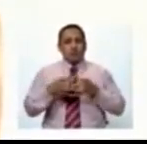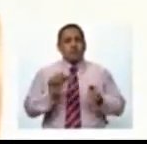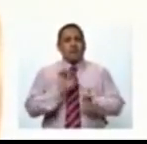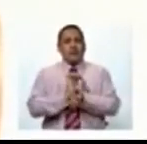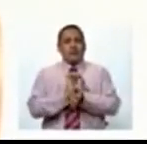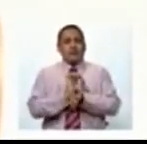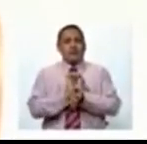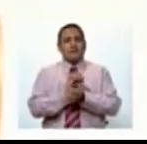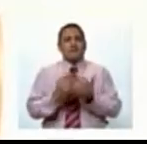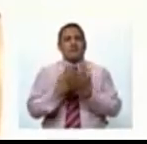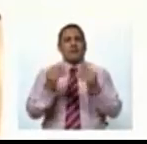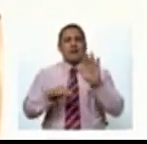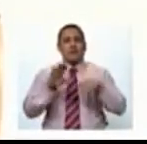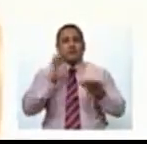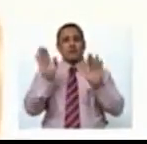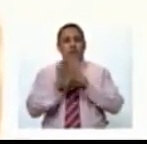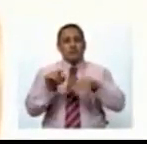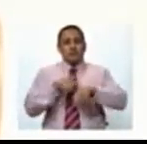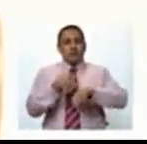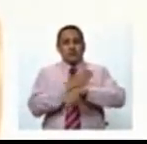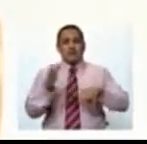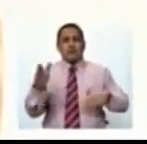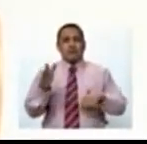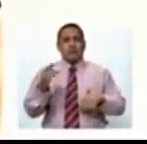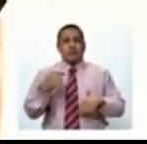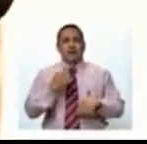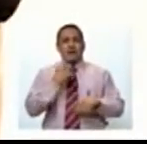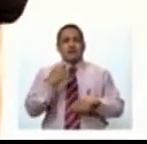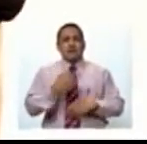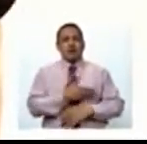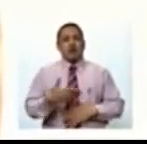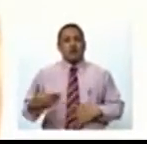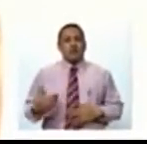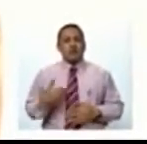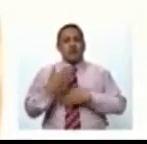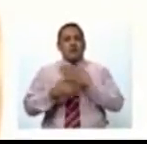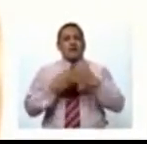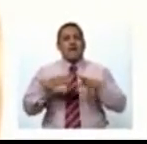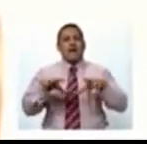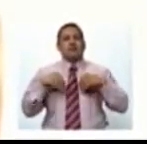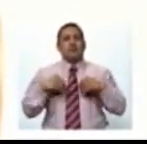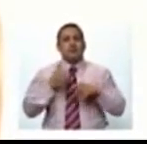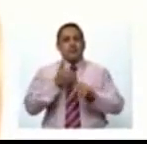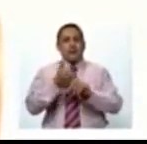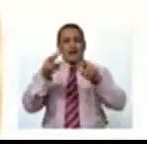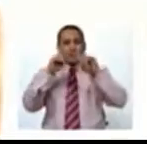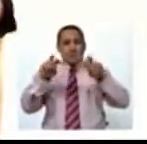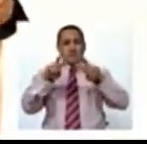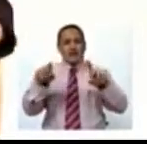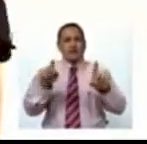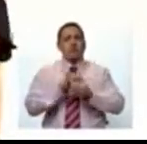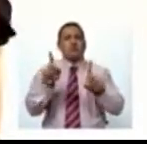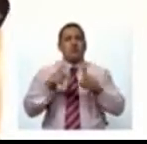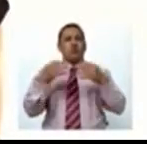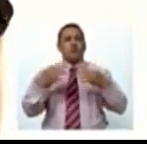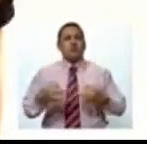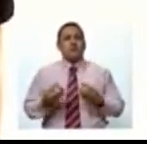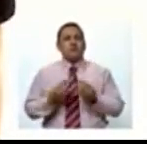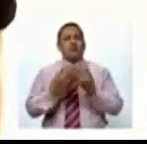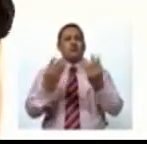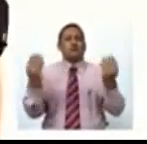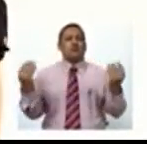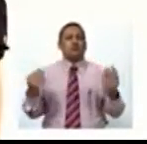penal, muchas veces ese plazo razonable que el Estado se autoatribuye para investigar no se cumple por una